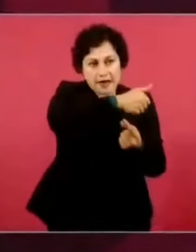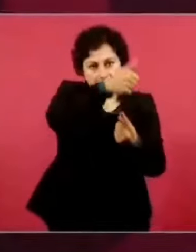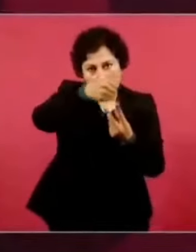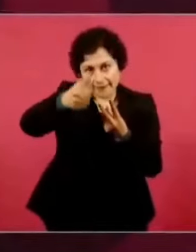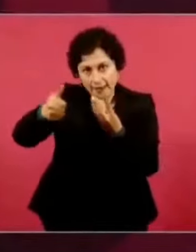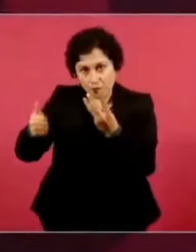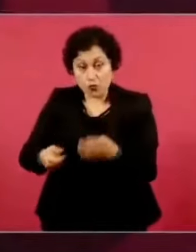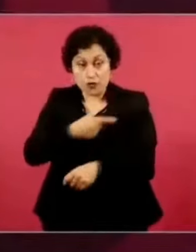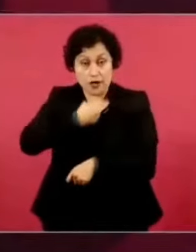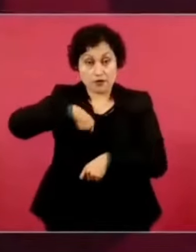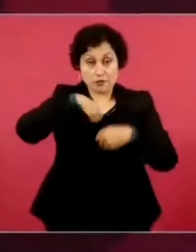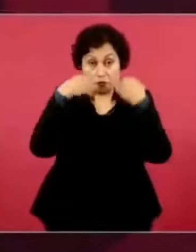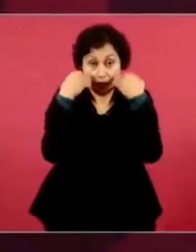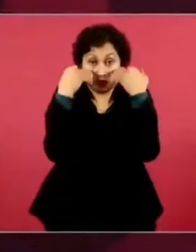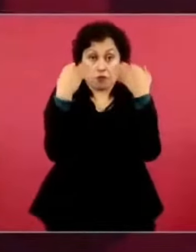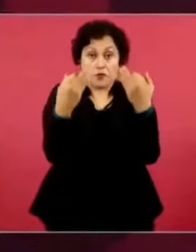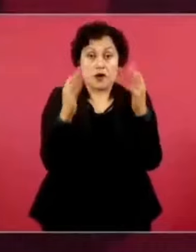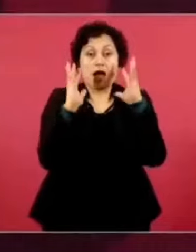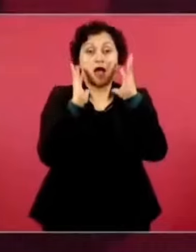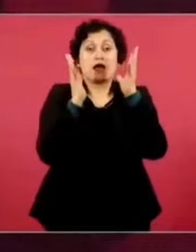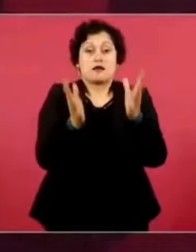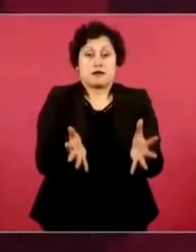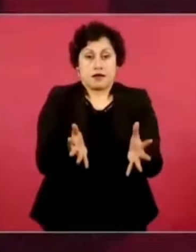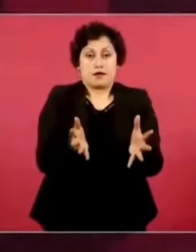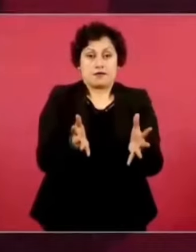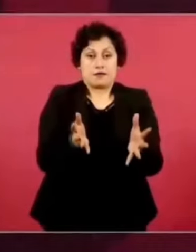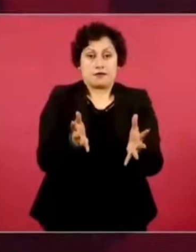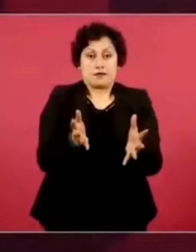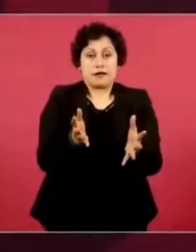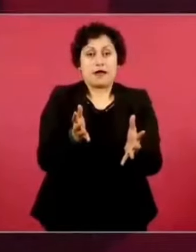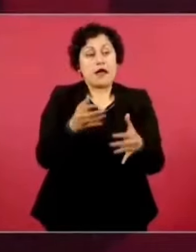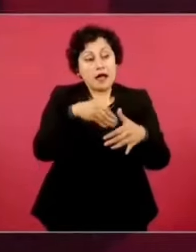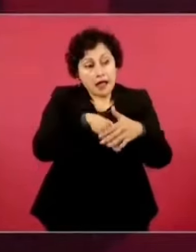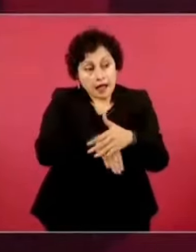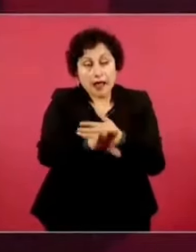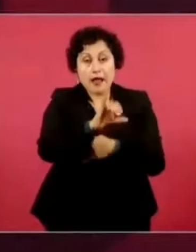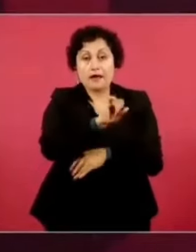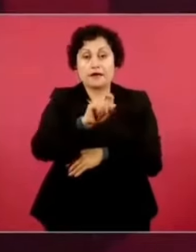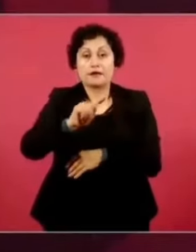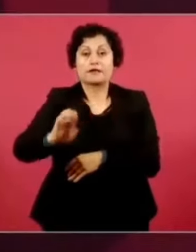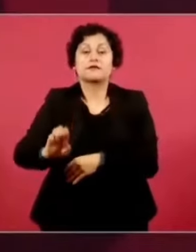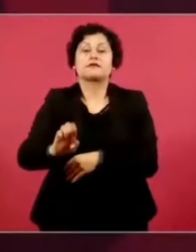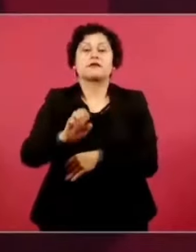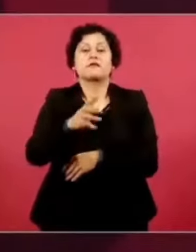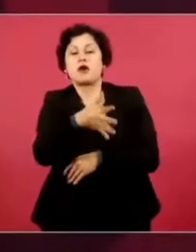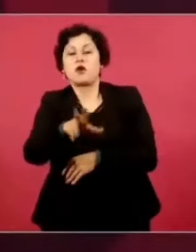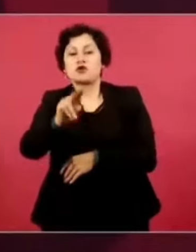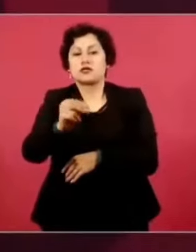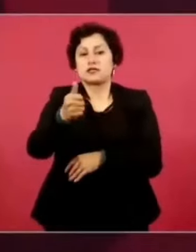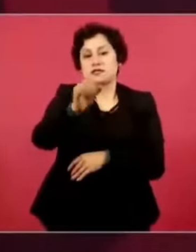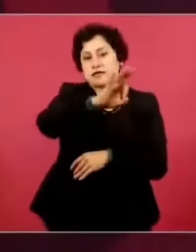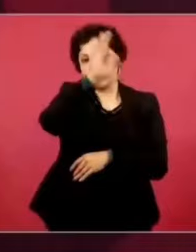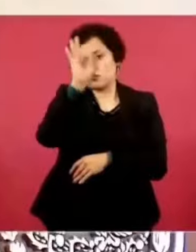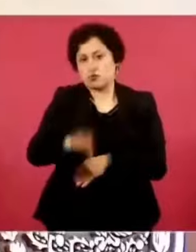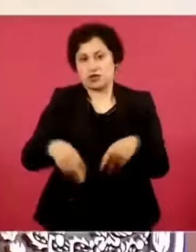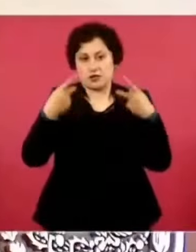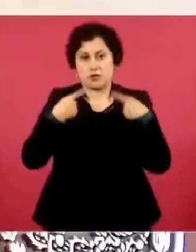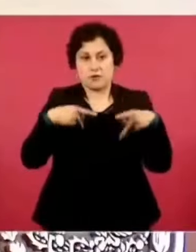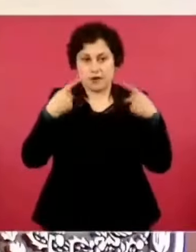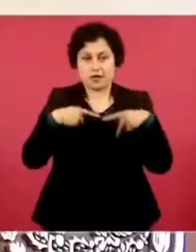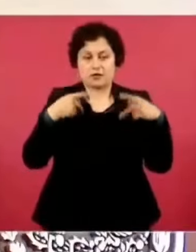86% de los pacientes ya se llevan su receta completa. El otro